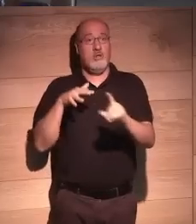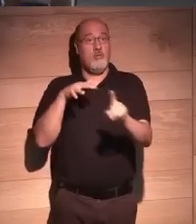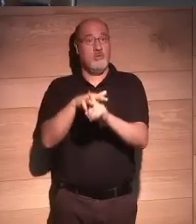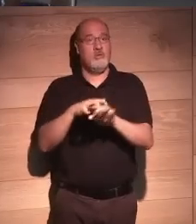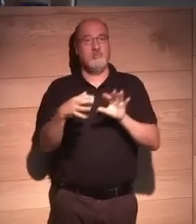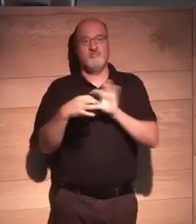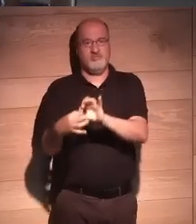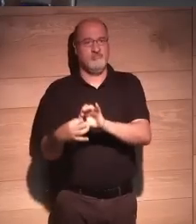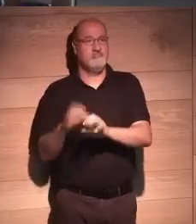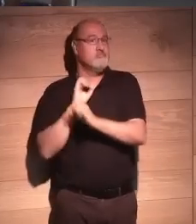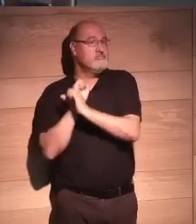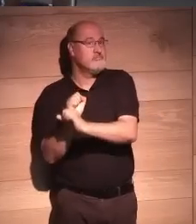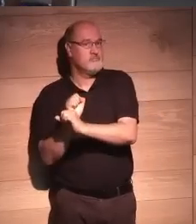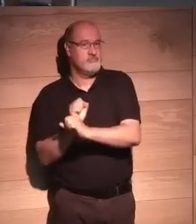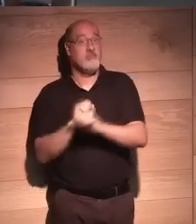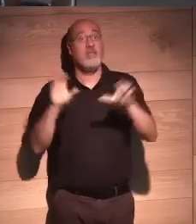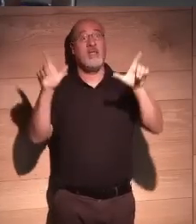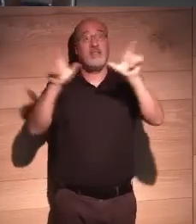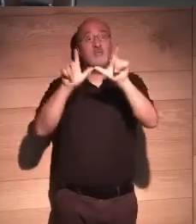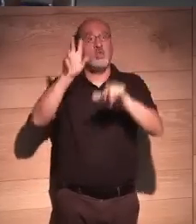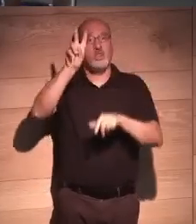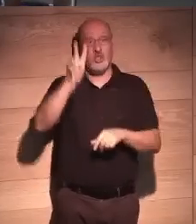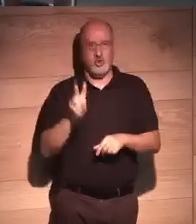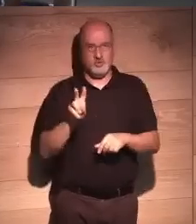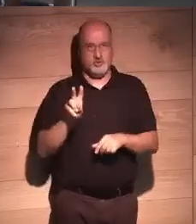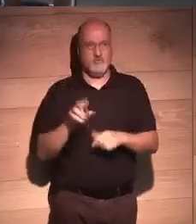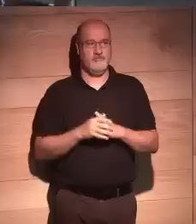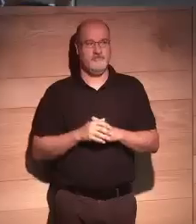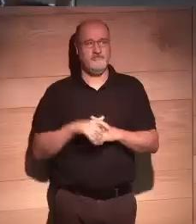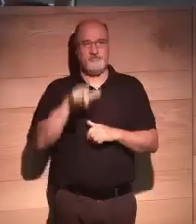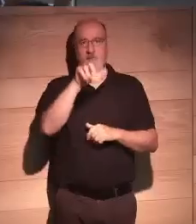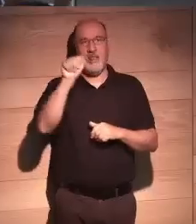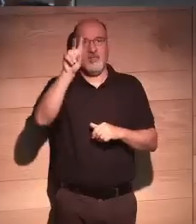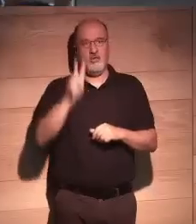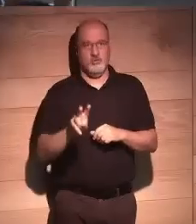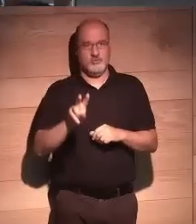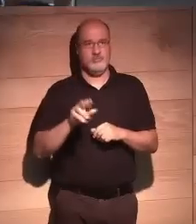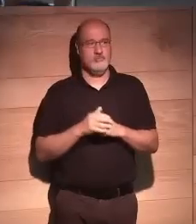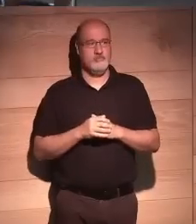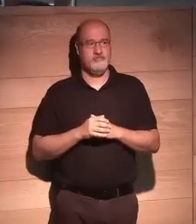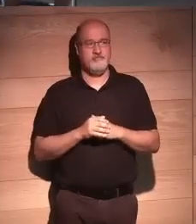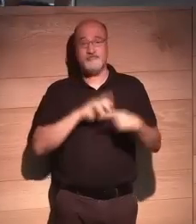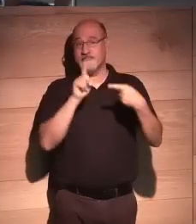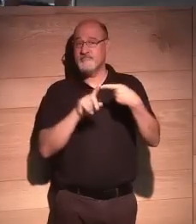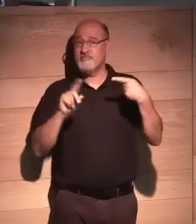llevas? Pues claro, en la 2. Sí, es que ese tema es importante. Primero porque yo